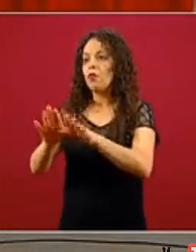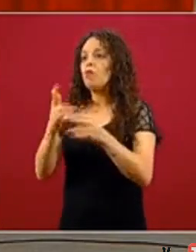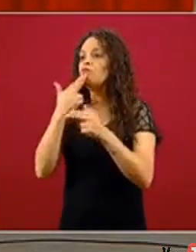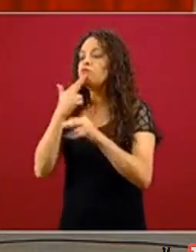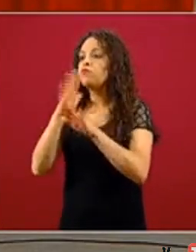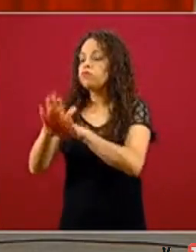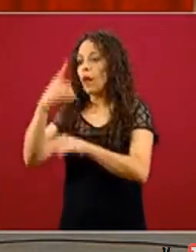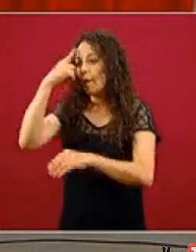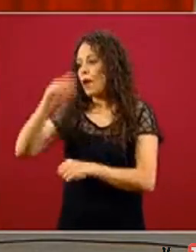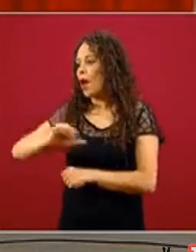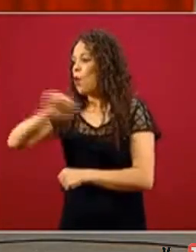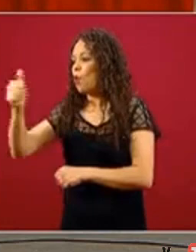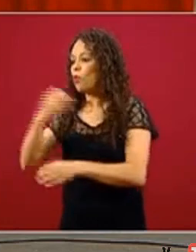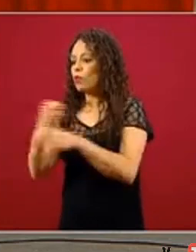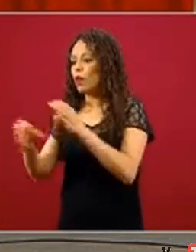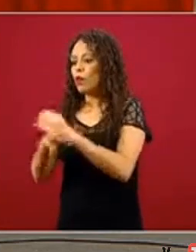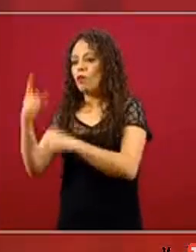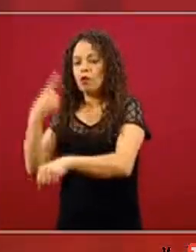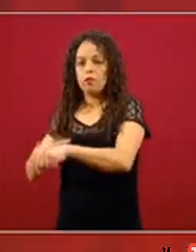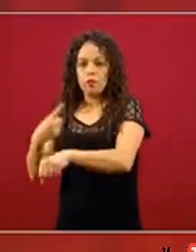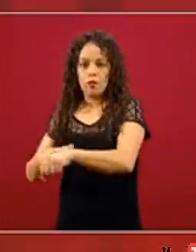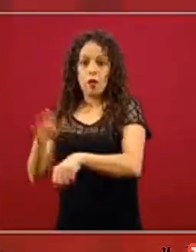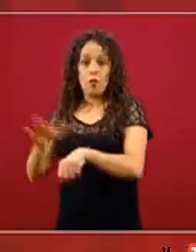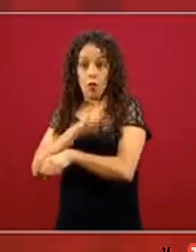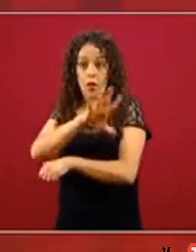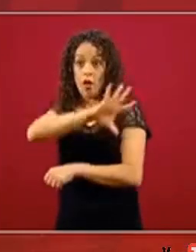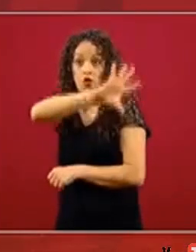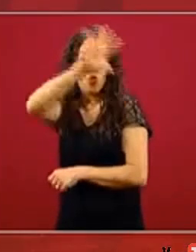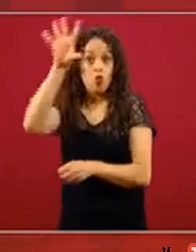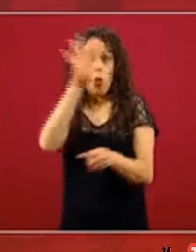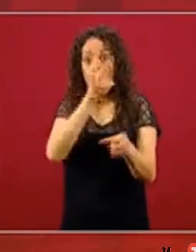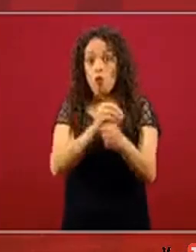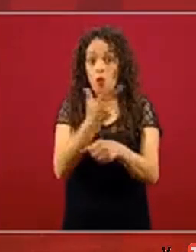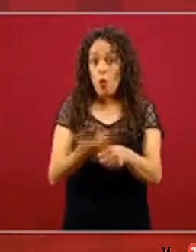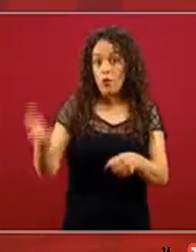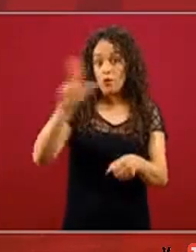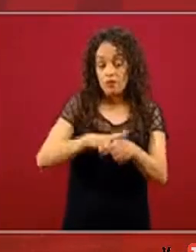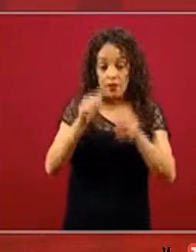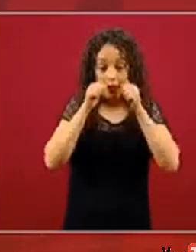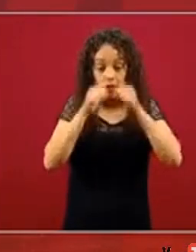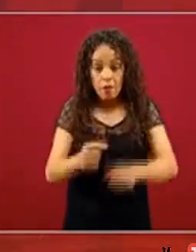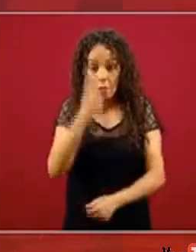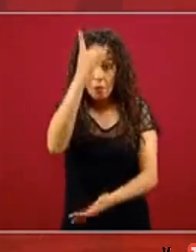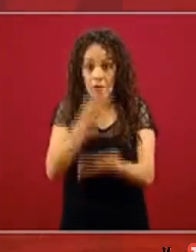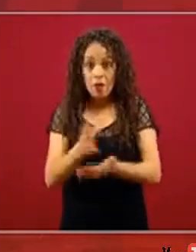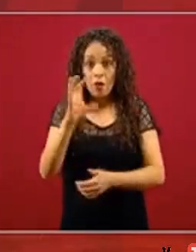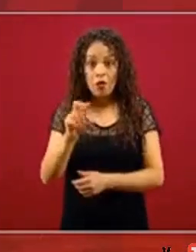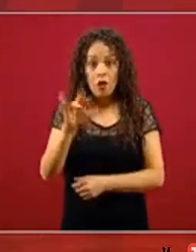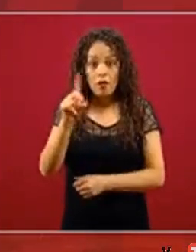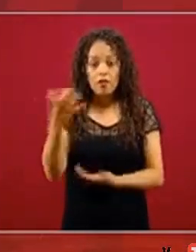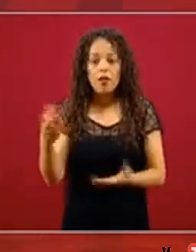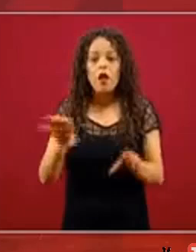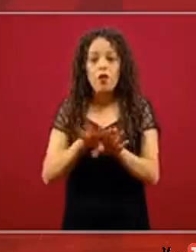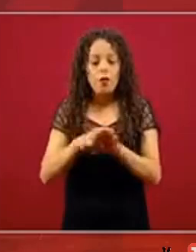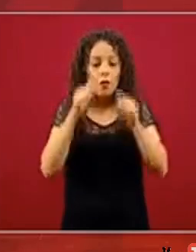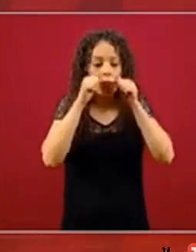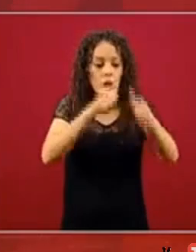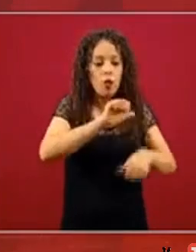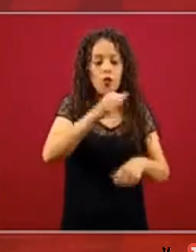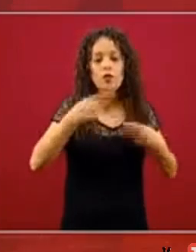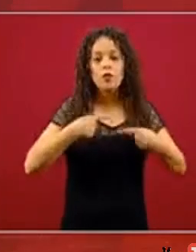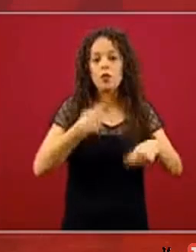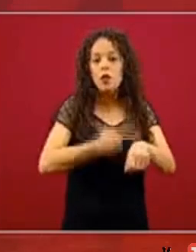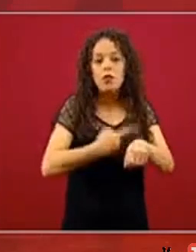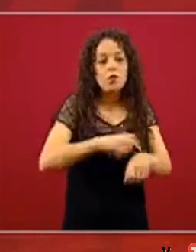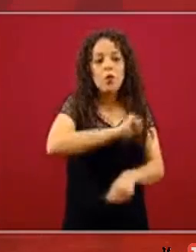Si en un momento dado todo se volviera COVID, pues no podríamos atender lo que no es COVID. Entonces, varios hospitales